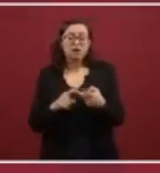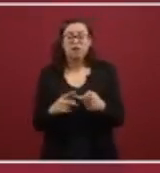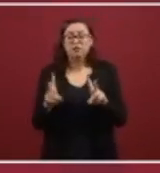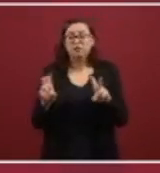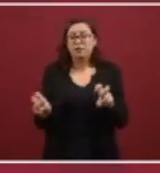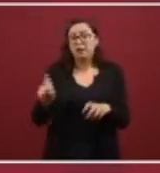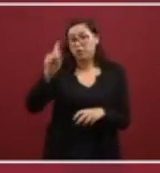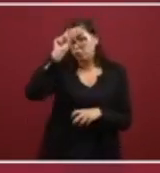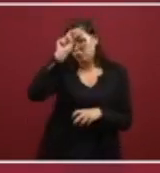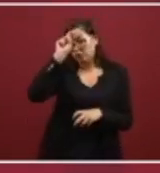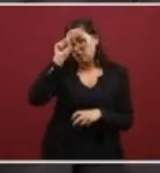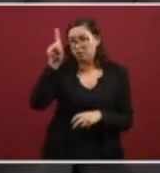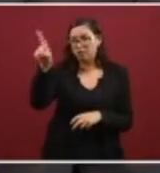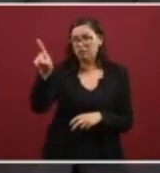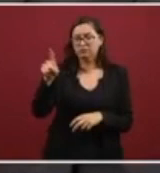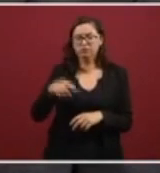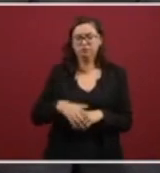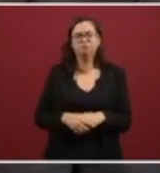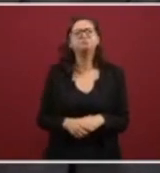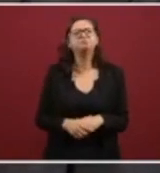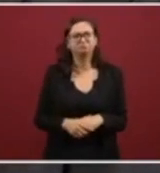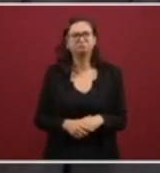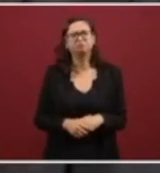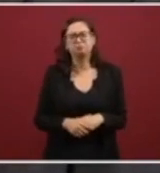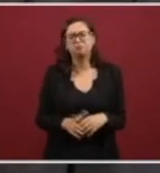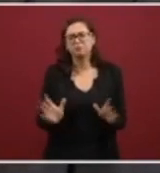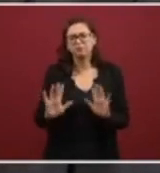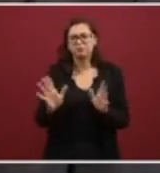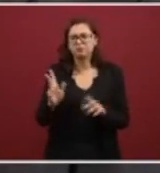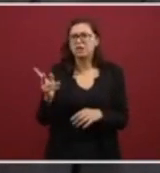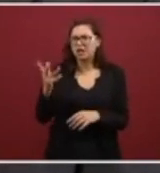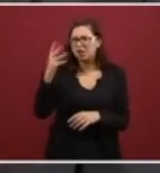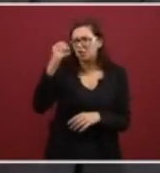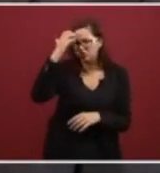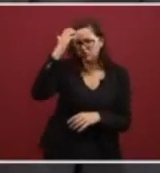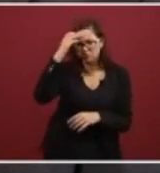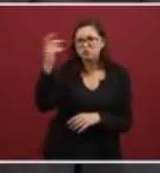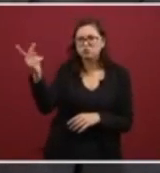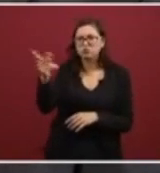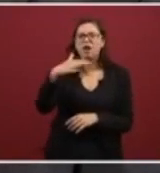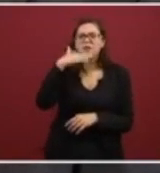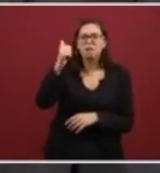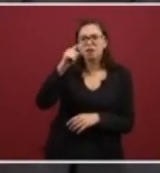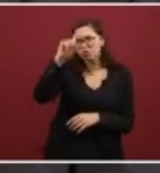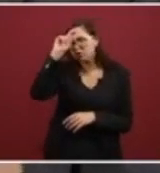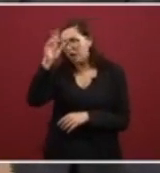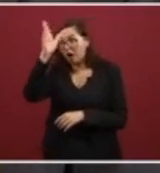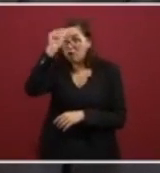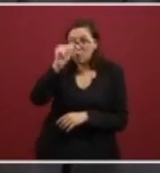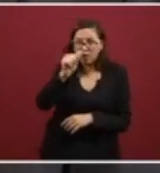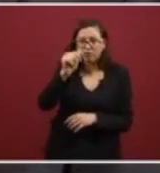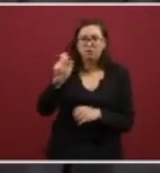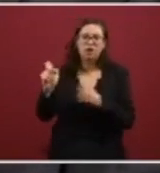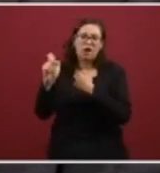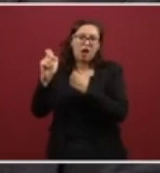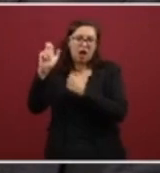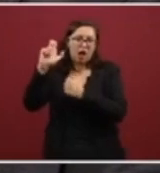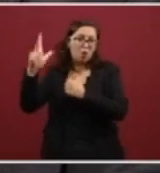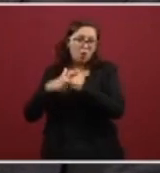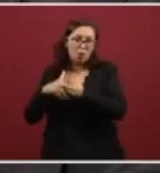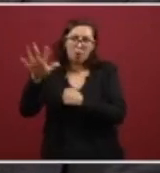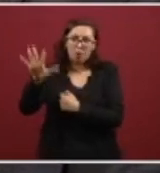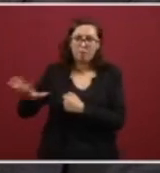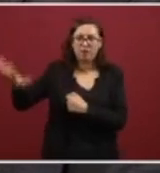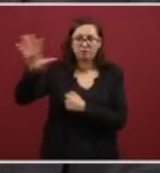lo de Turquía, se llegó a un acuerdo, sí lo conocemos perfectamente bien, logró para la Unión Europea